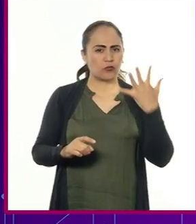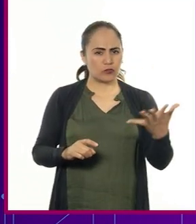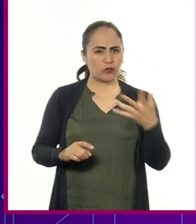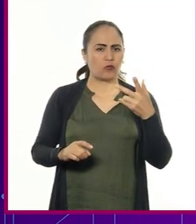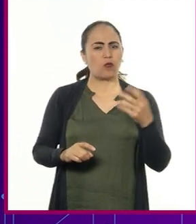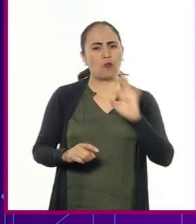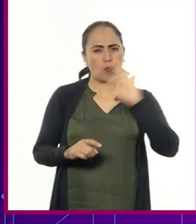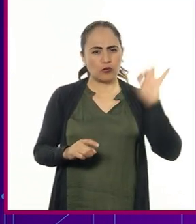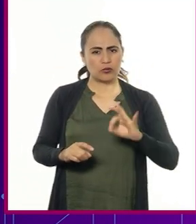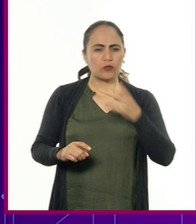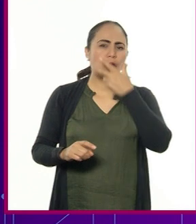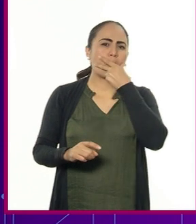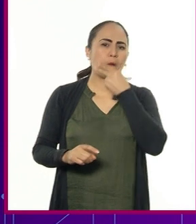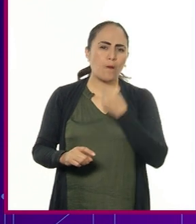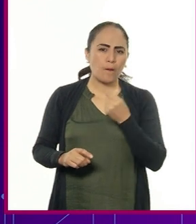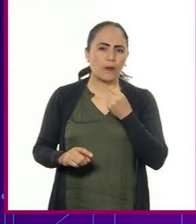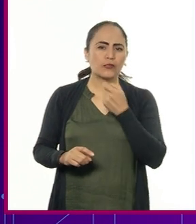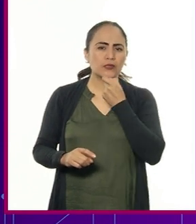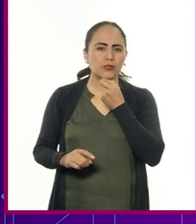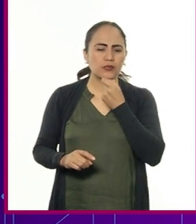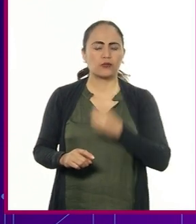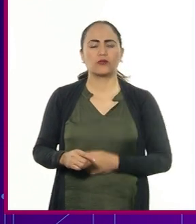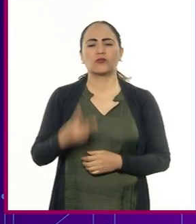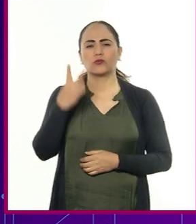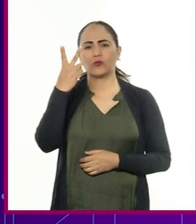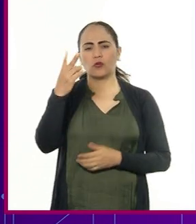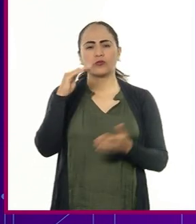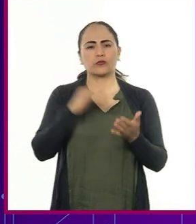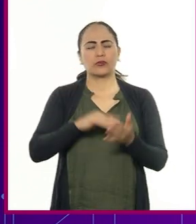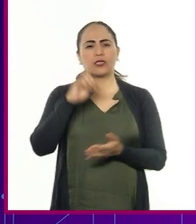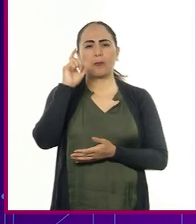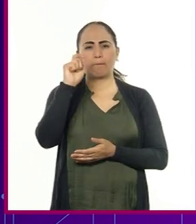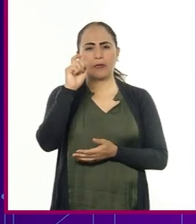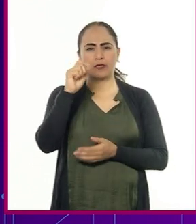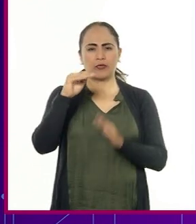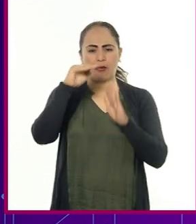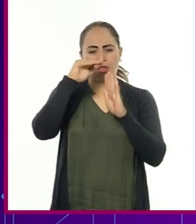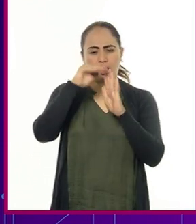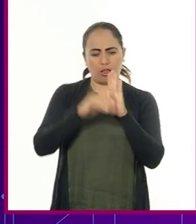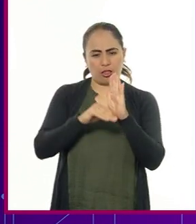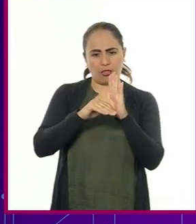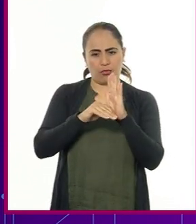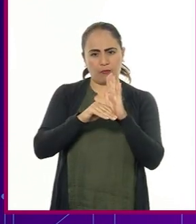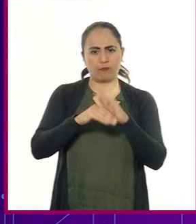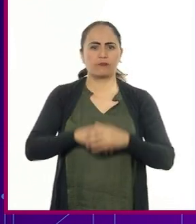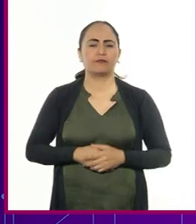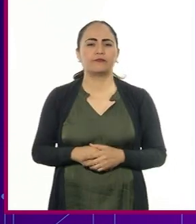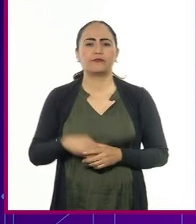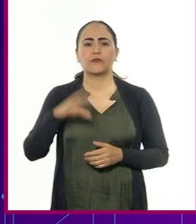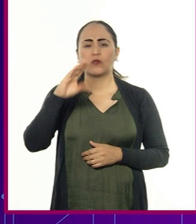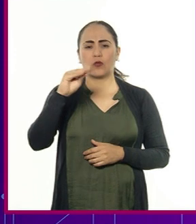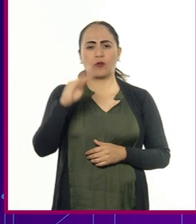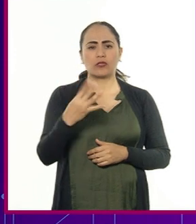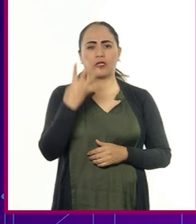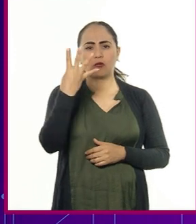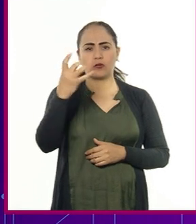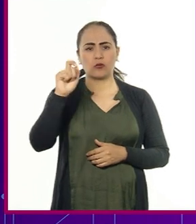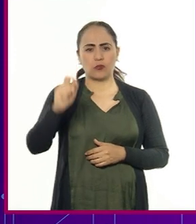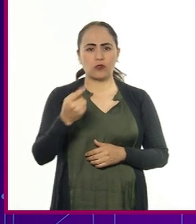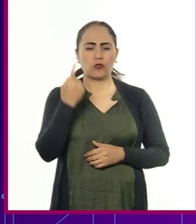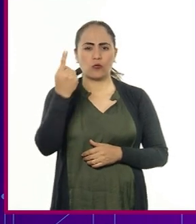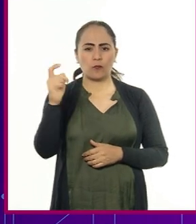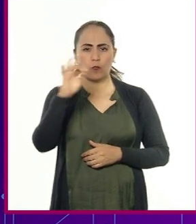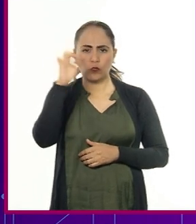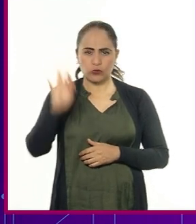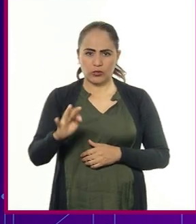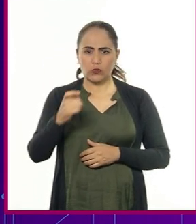94.5% de los niños. En el 2020 se tuvo un decremento, el 94.1%